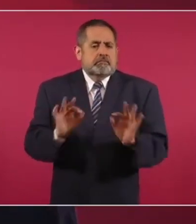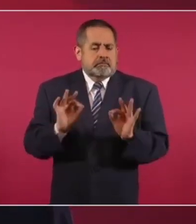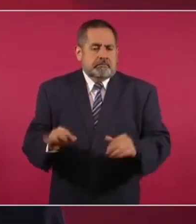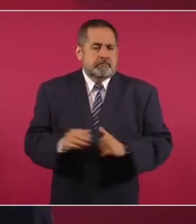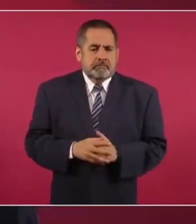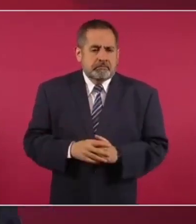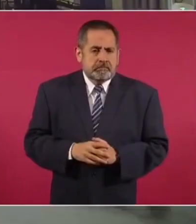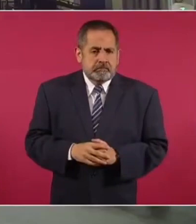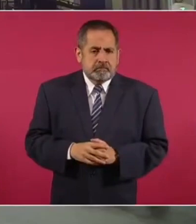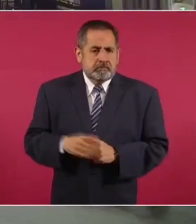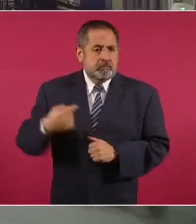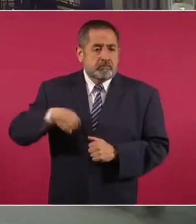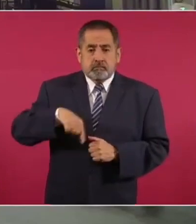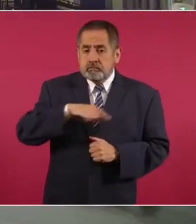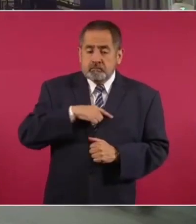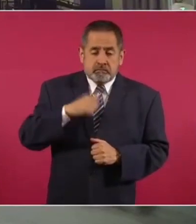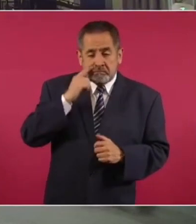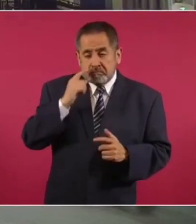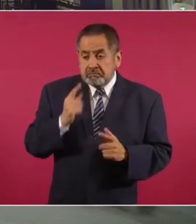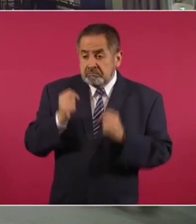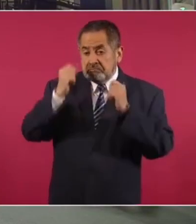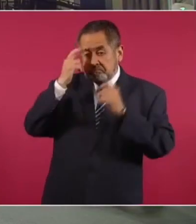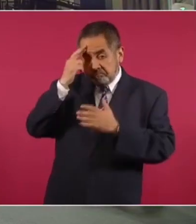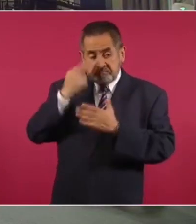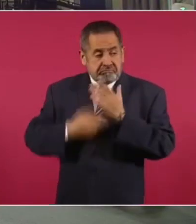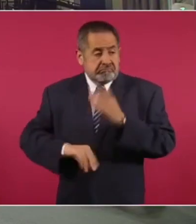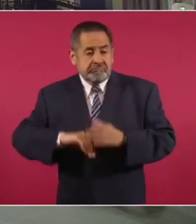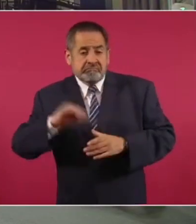Nunca hemos actuado